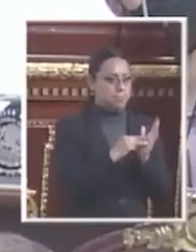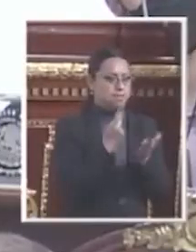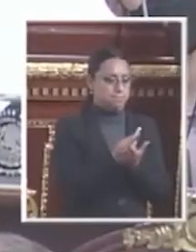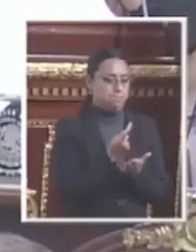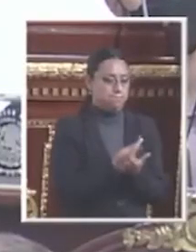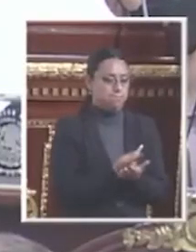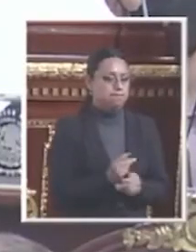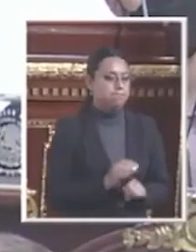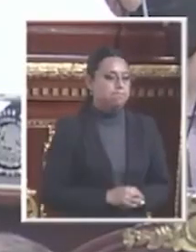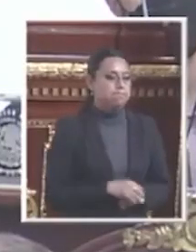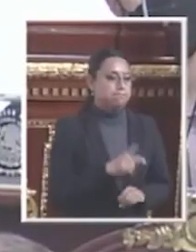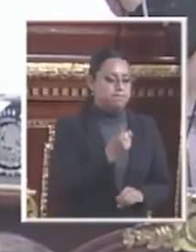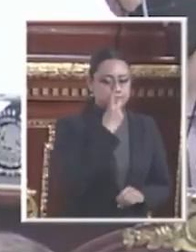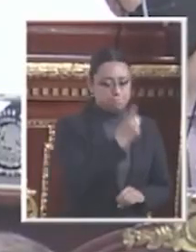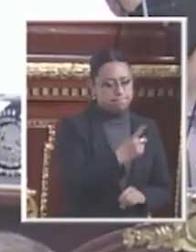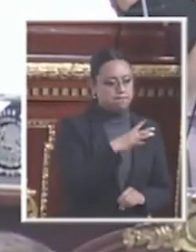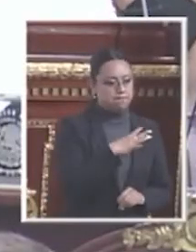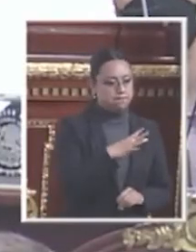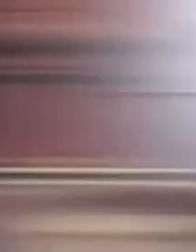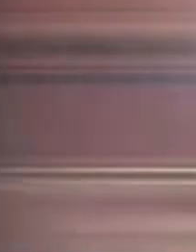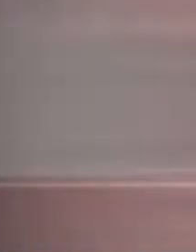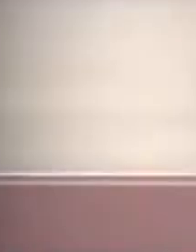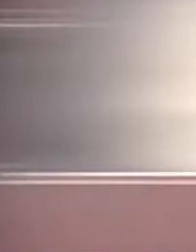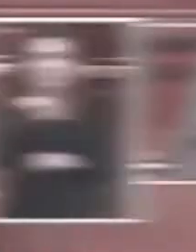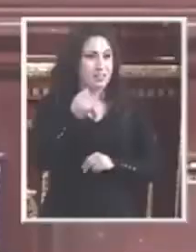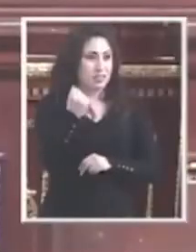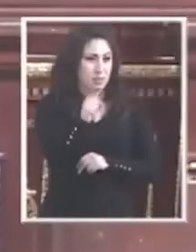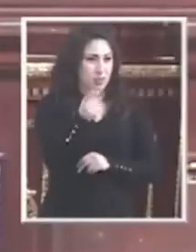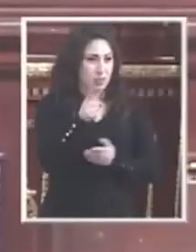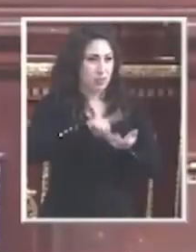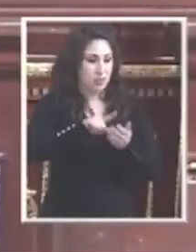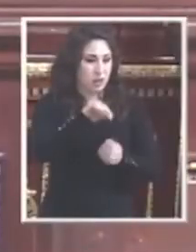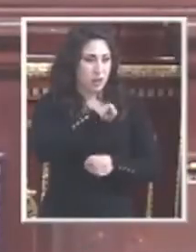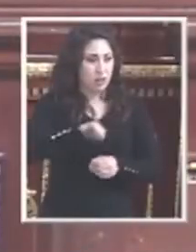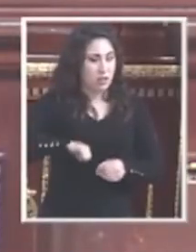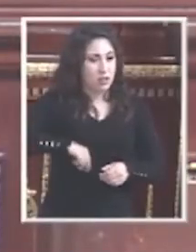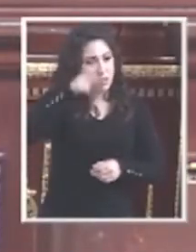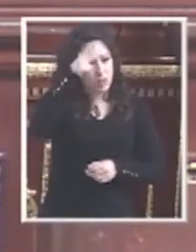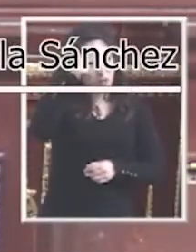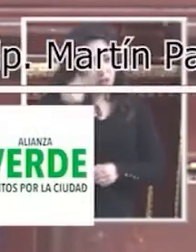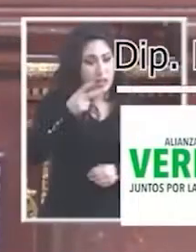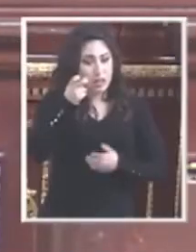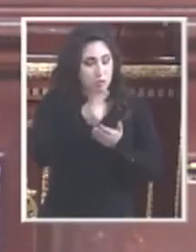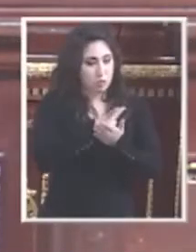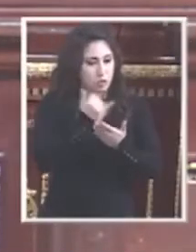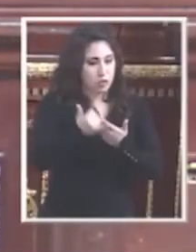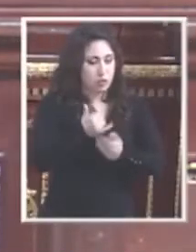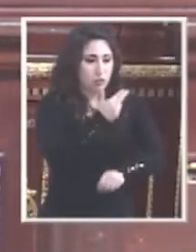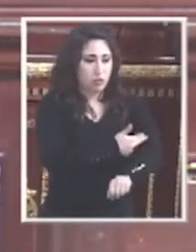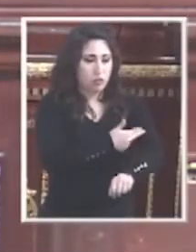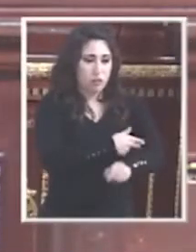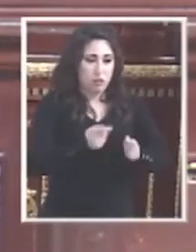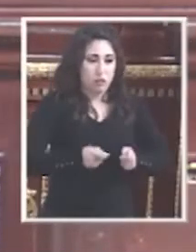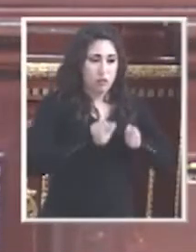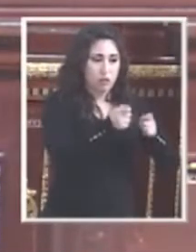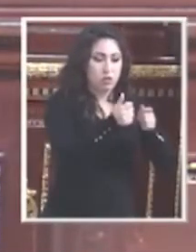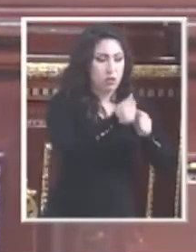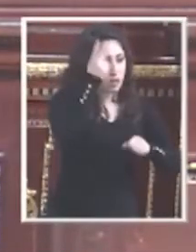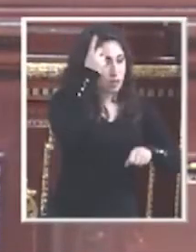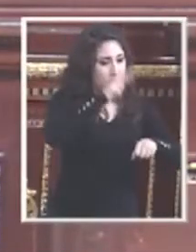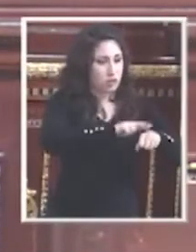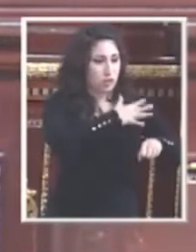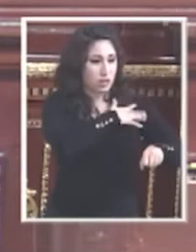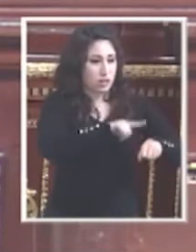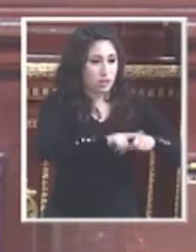presupuesto participativo 2021. Este proyecto se registró en tiempo y forma ante la Dirección de Participación Ciudadana de la